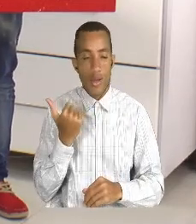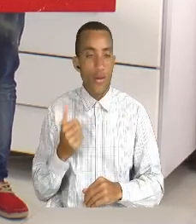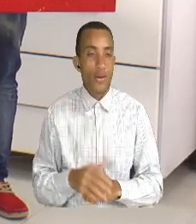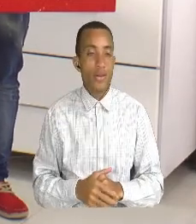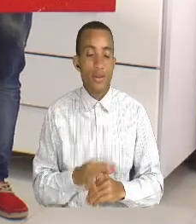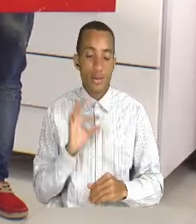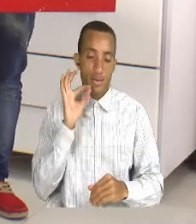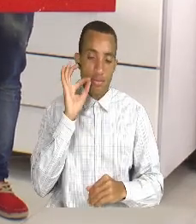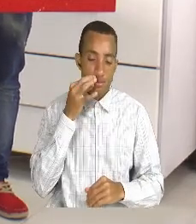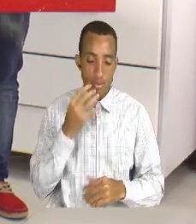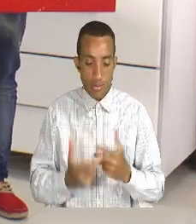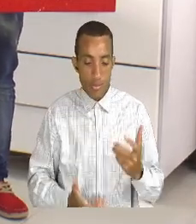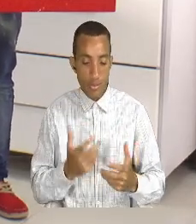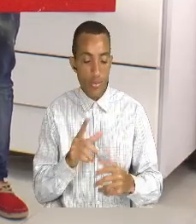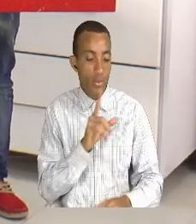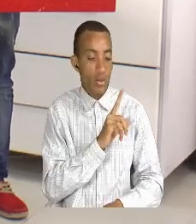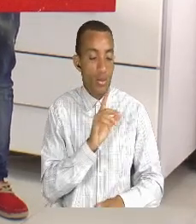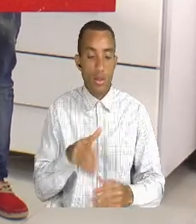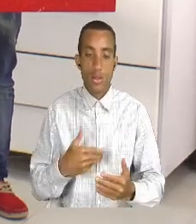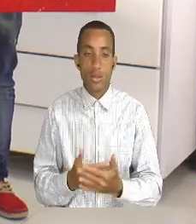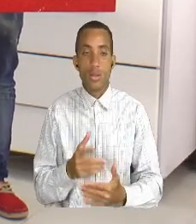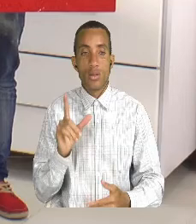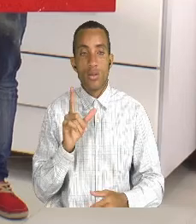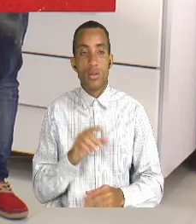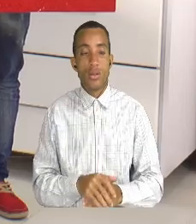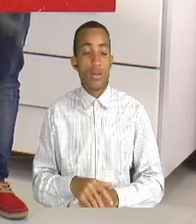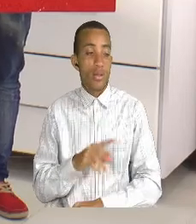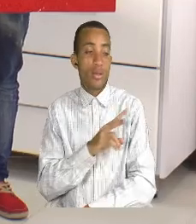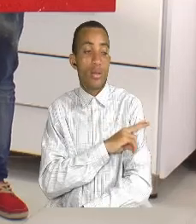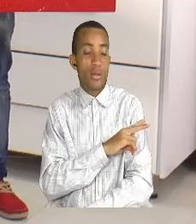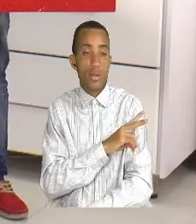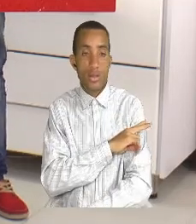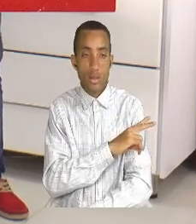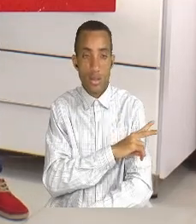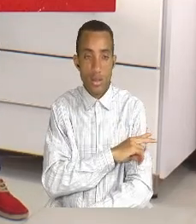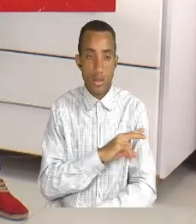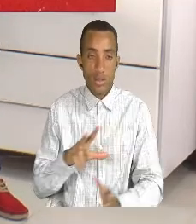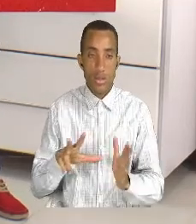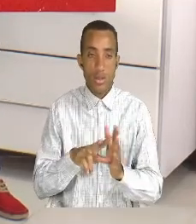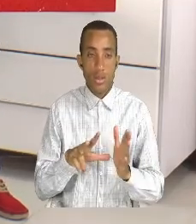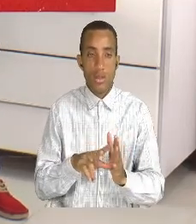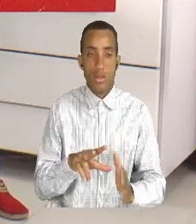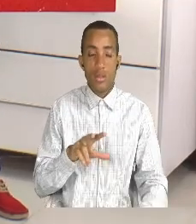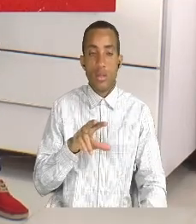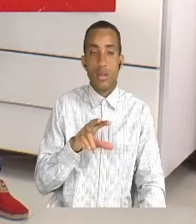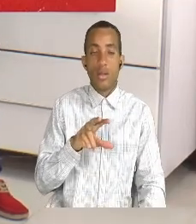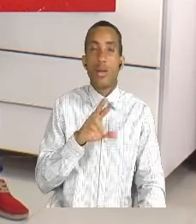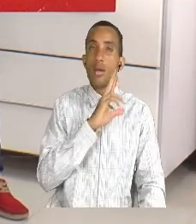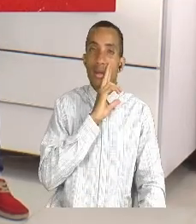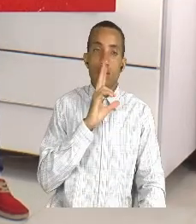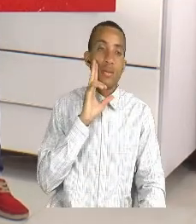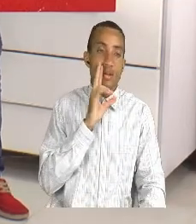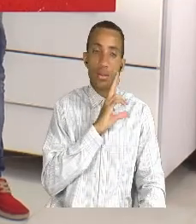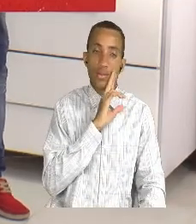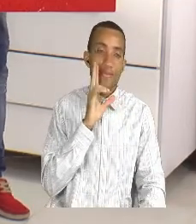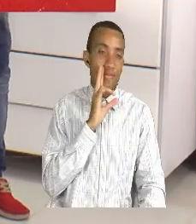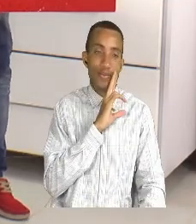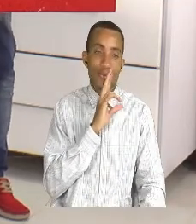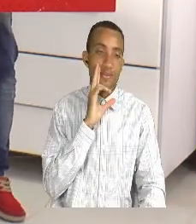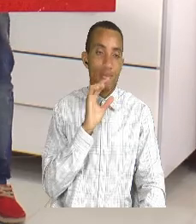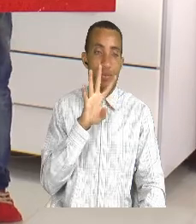ricos platos que de lunes a lunes el restaurante 920 Gourmet tiene, por supuesto, para todos ustedes. Así que ya saben, recuerden visitar su